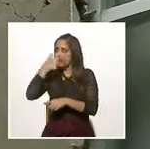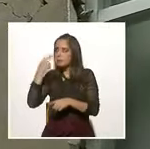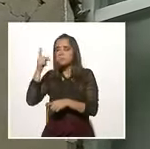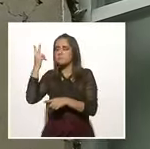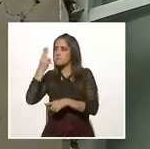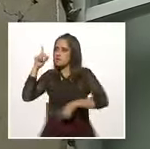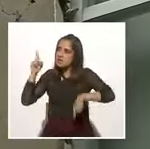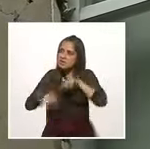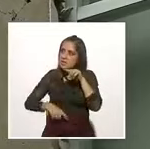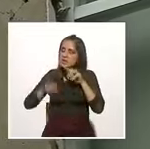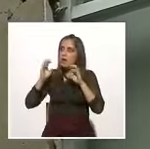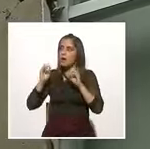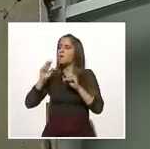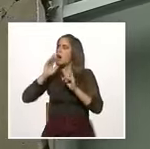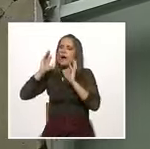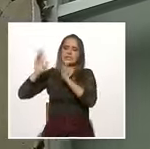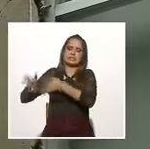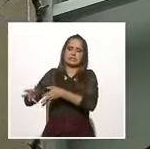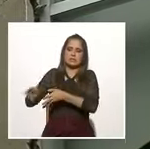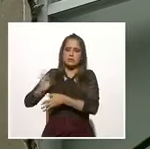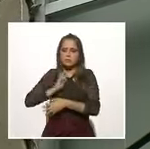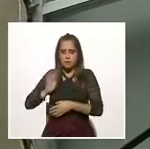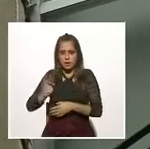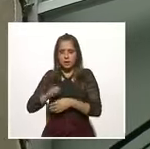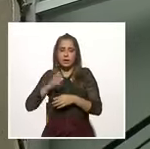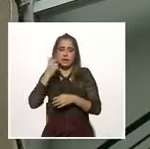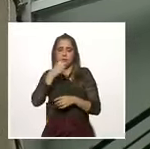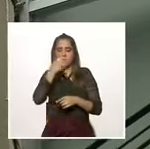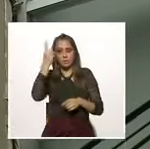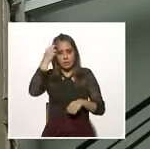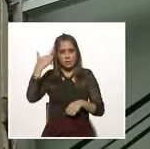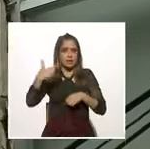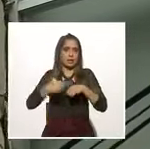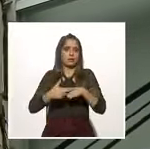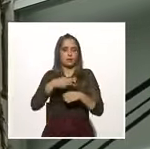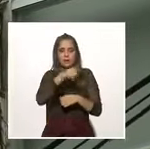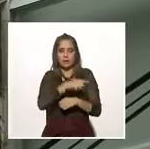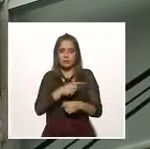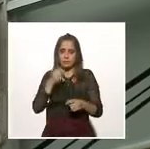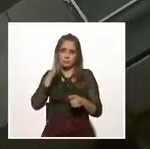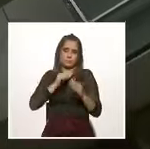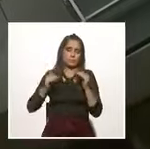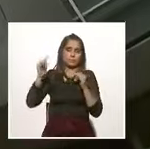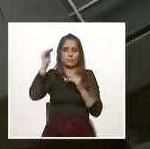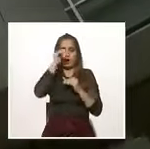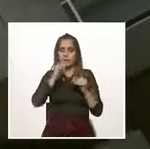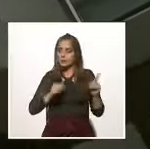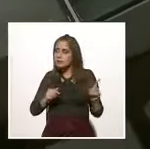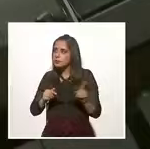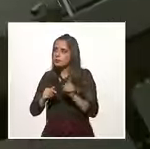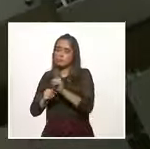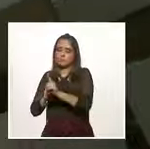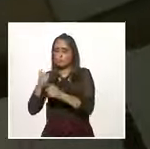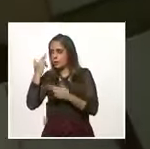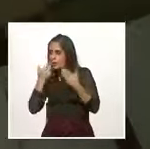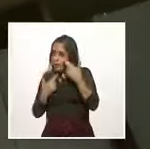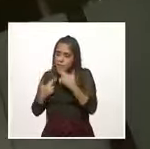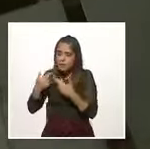efectivamente, y que van a firmar un director responsable de obra, también puede firmar una demolición, puede